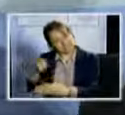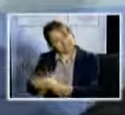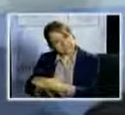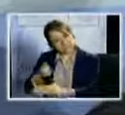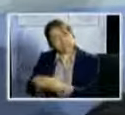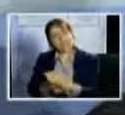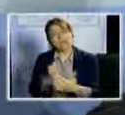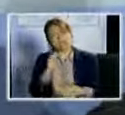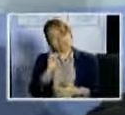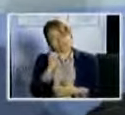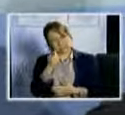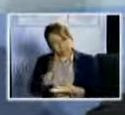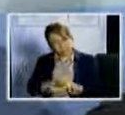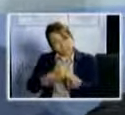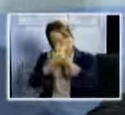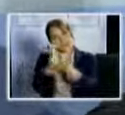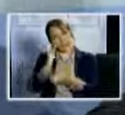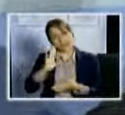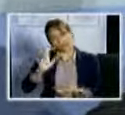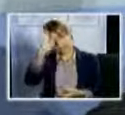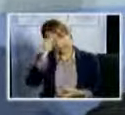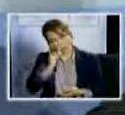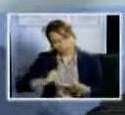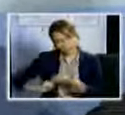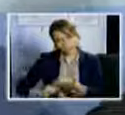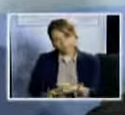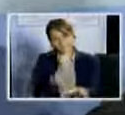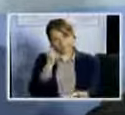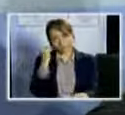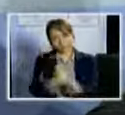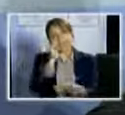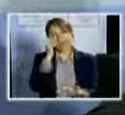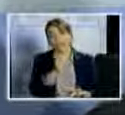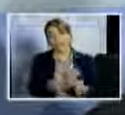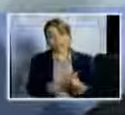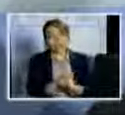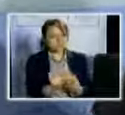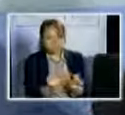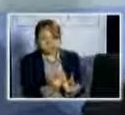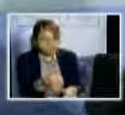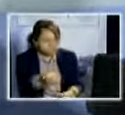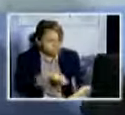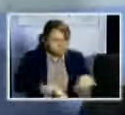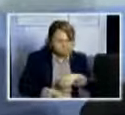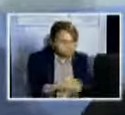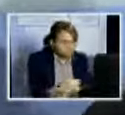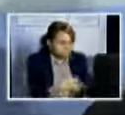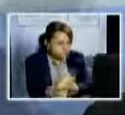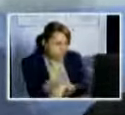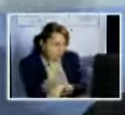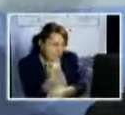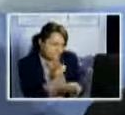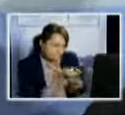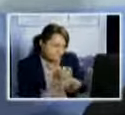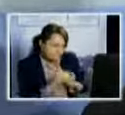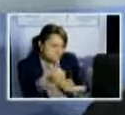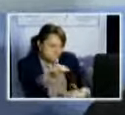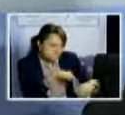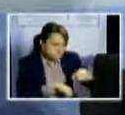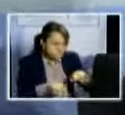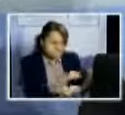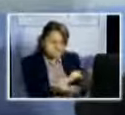el tratado que prohíbe los ensayos nucleares. Los ensayos nucleares son un vehículo muy importante para